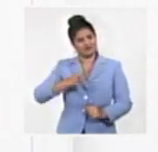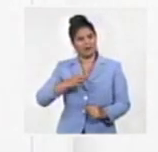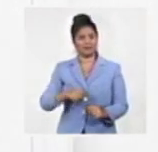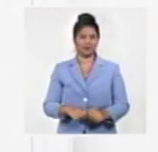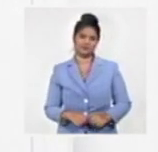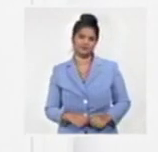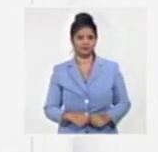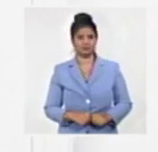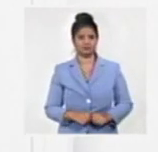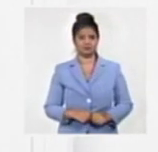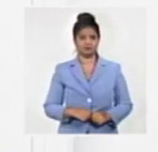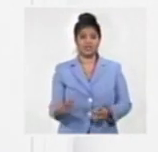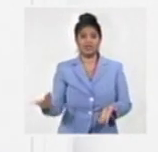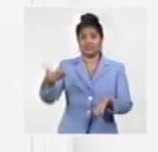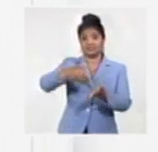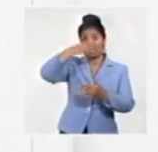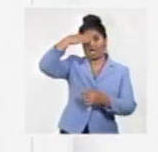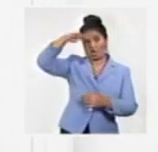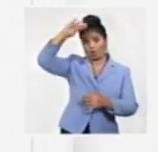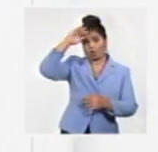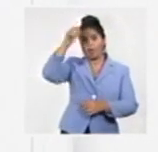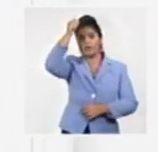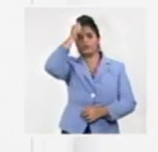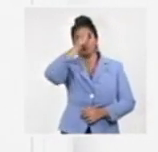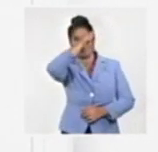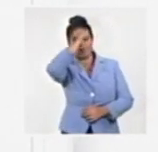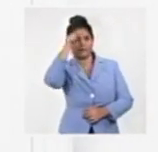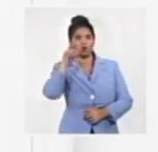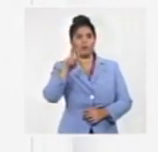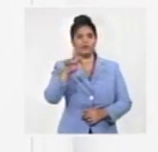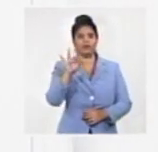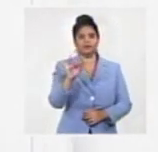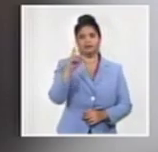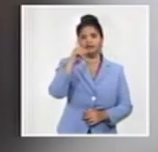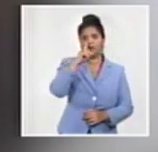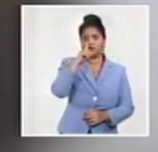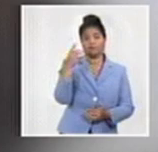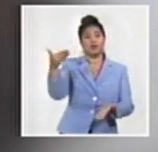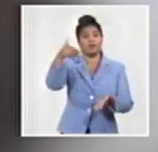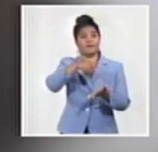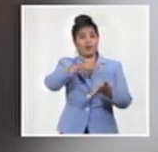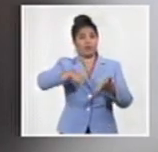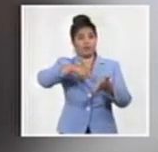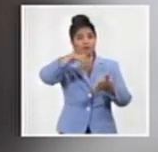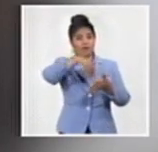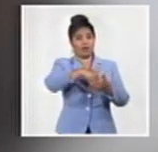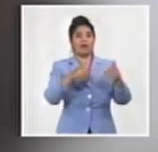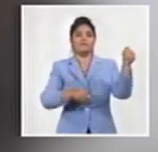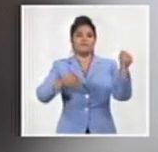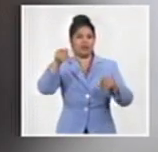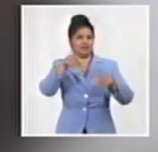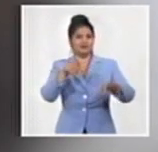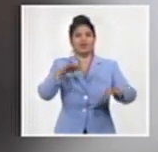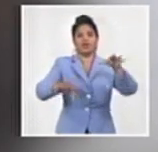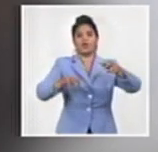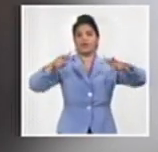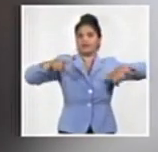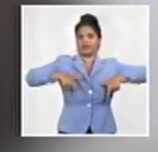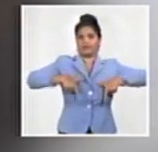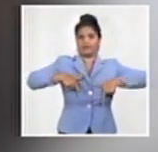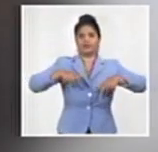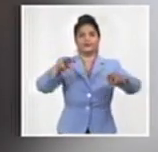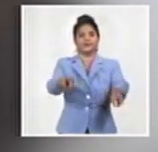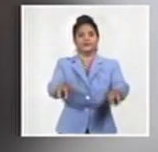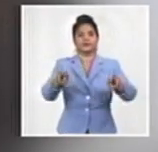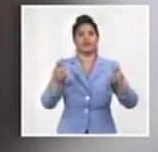de regreso el domingo 27 de noviembre, día en el que también asistiremos a las urnas para ejercer nuestro derecho a elegir a los delegados